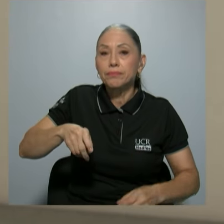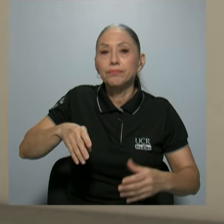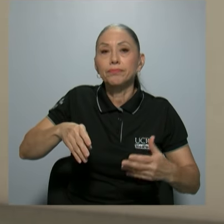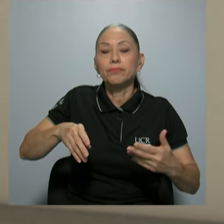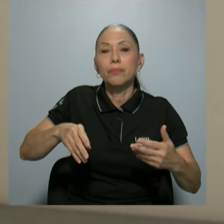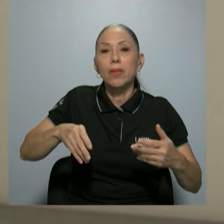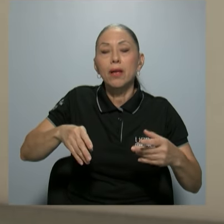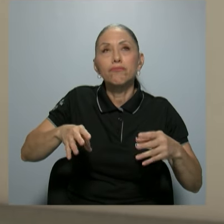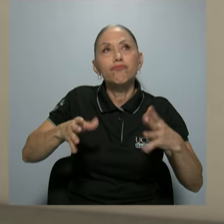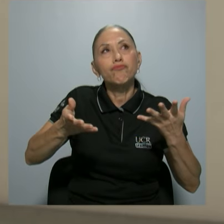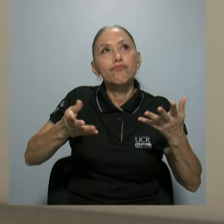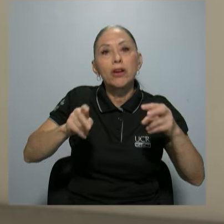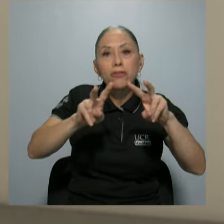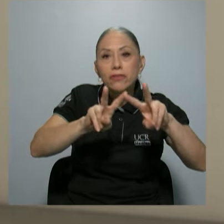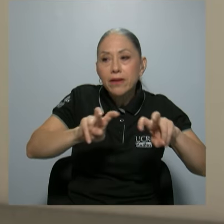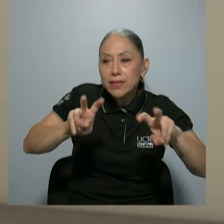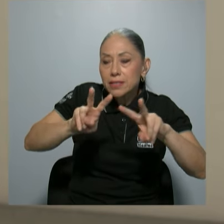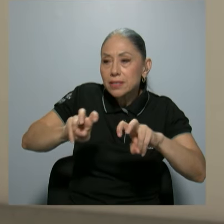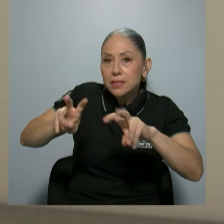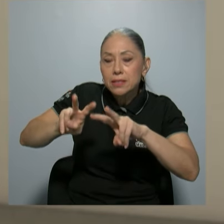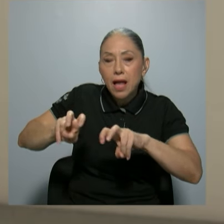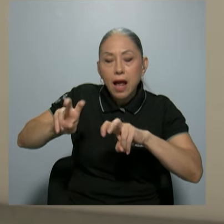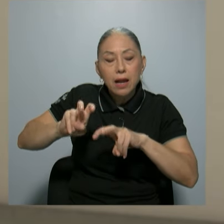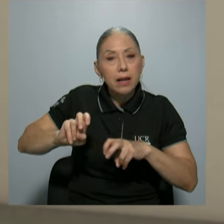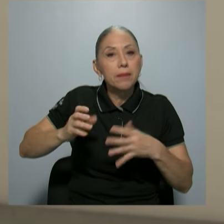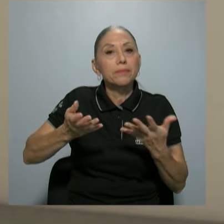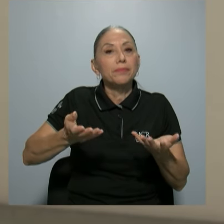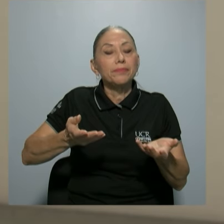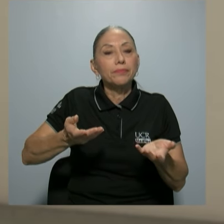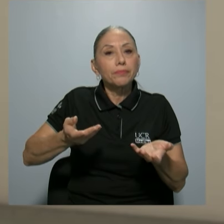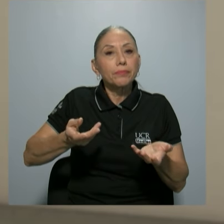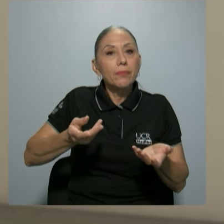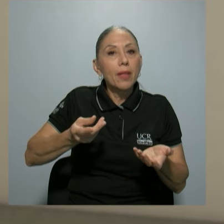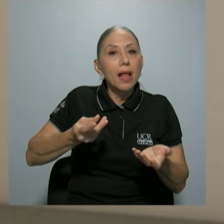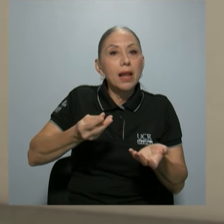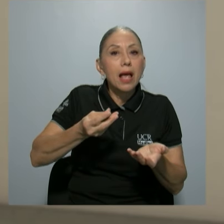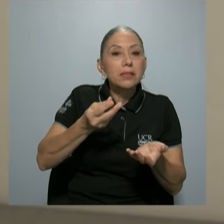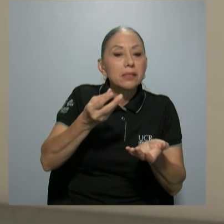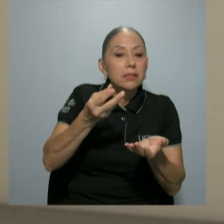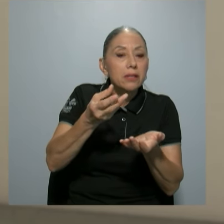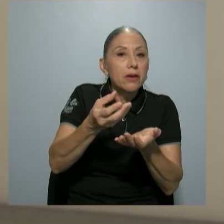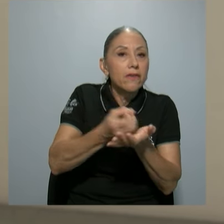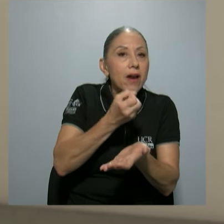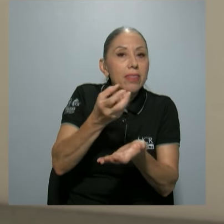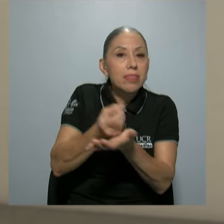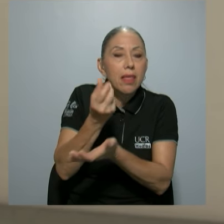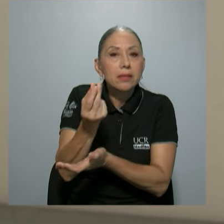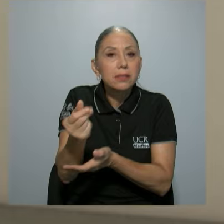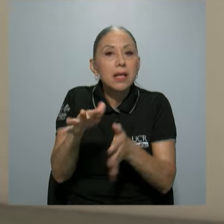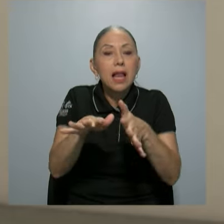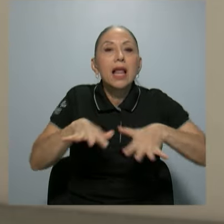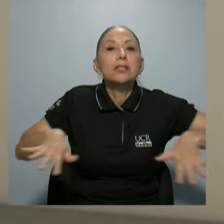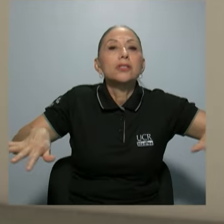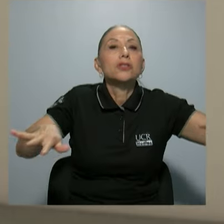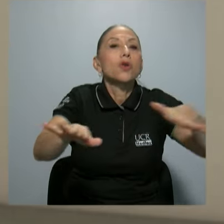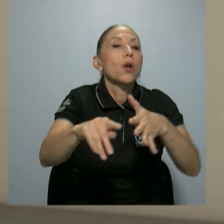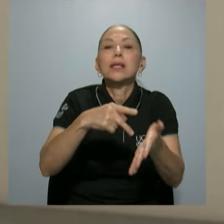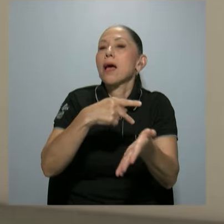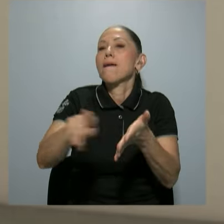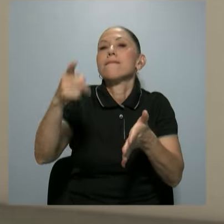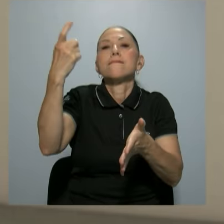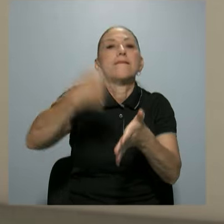las rentas, ¿verdad?, en las zonas francas. ¿Usted eliminaría